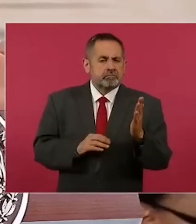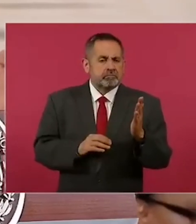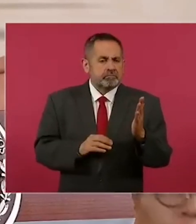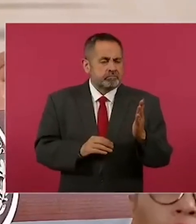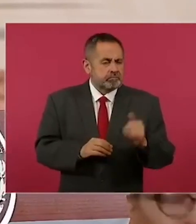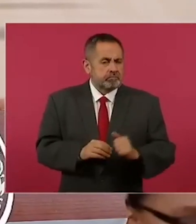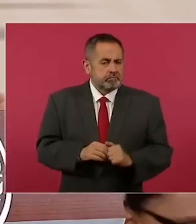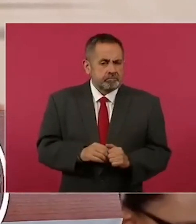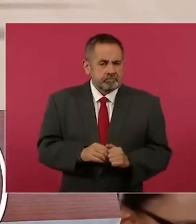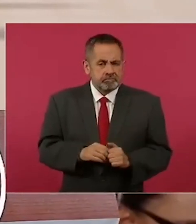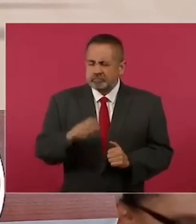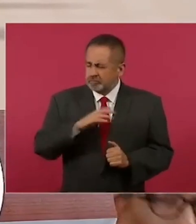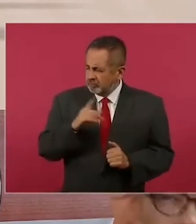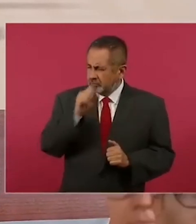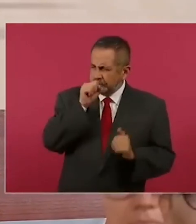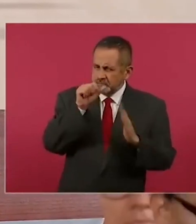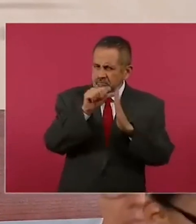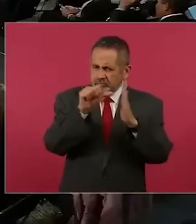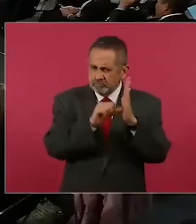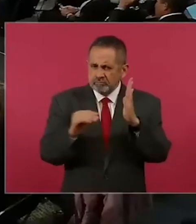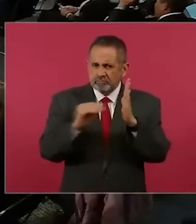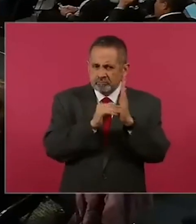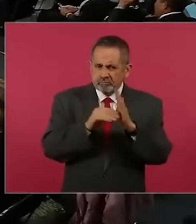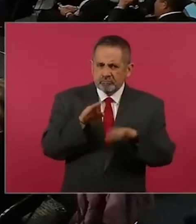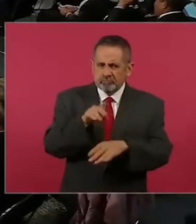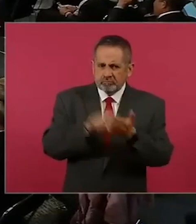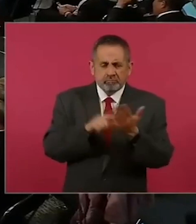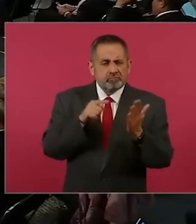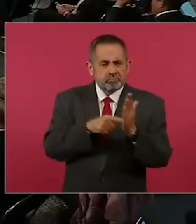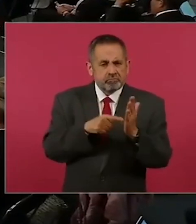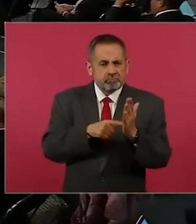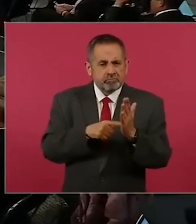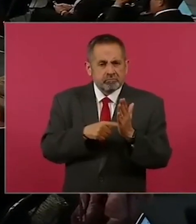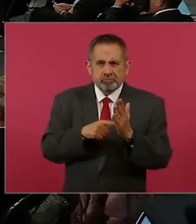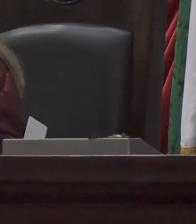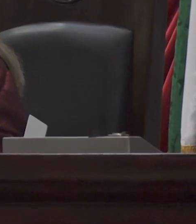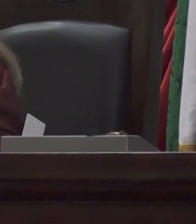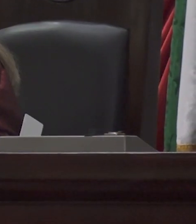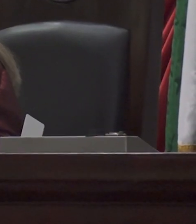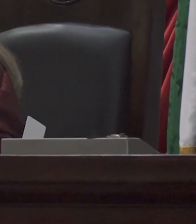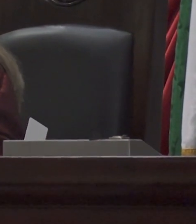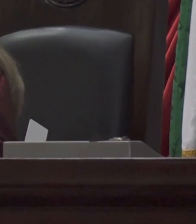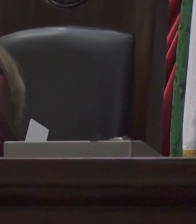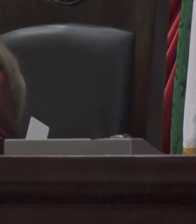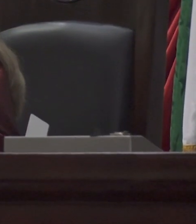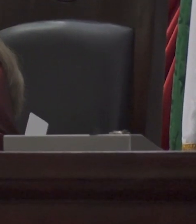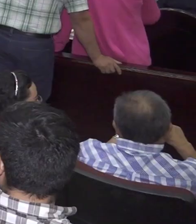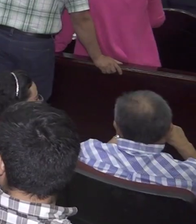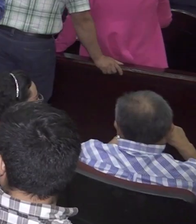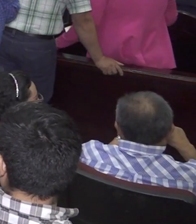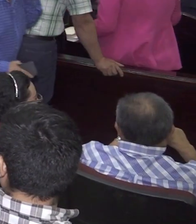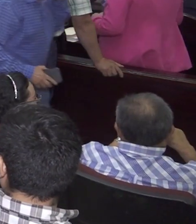hay un artículo en el caso del Estado de México. Chiapas tiene pendiente